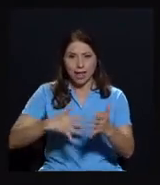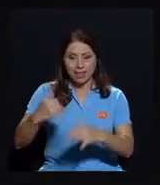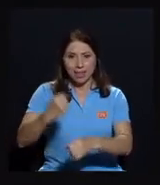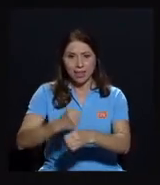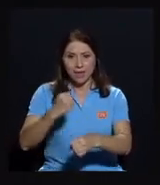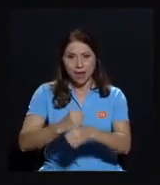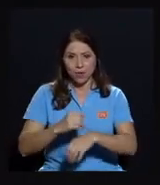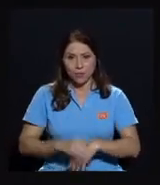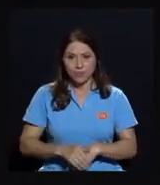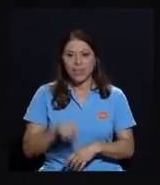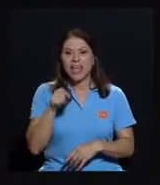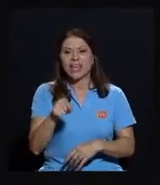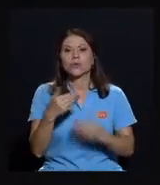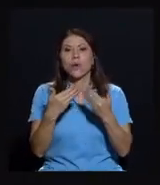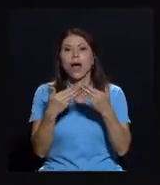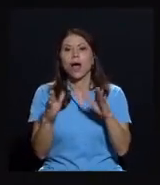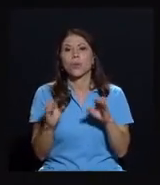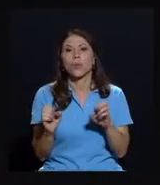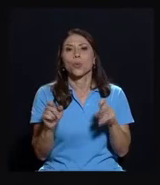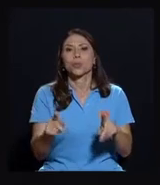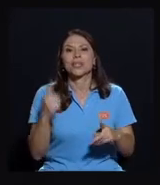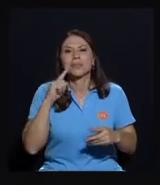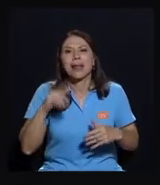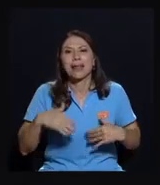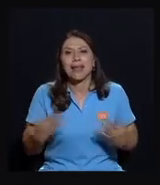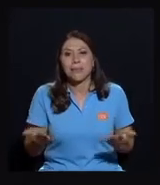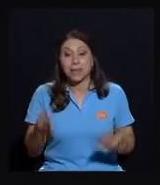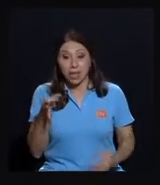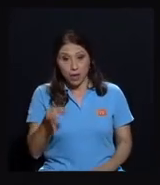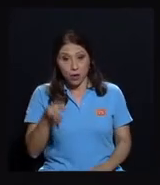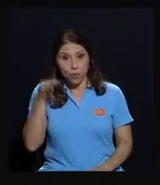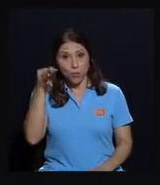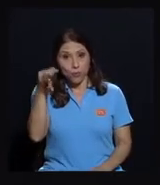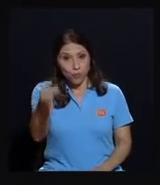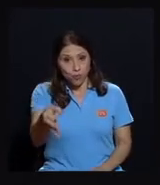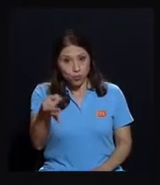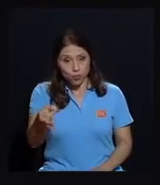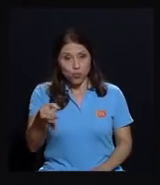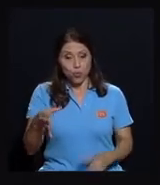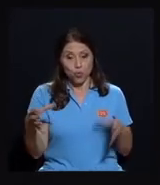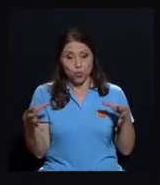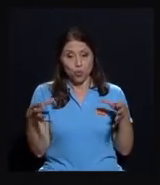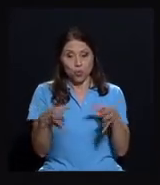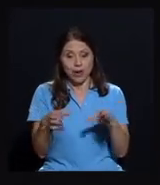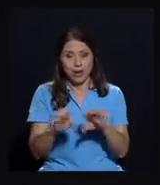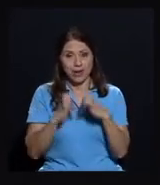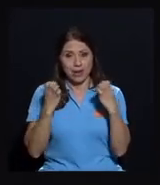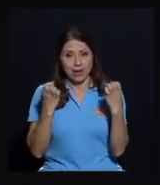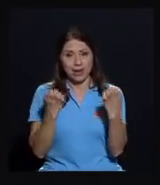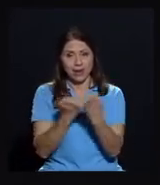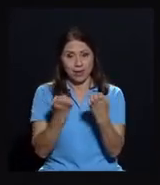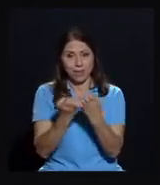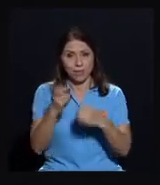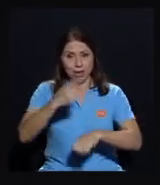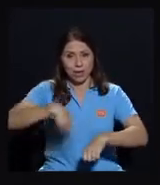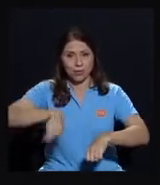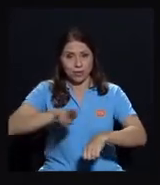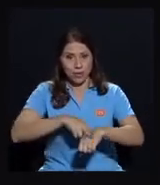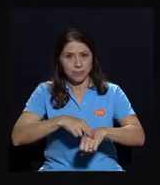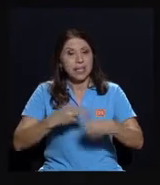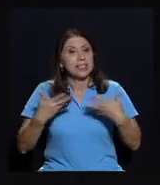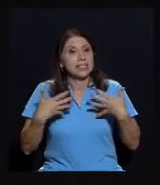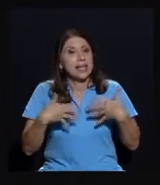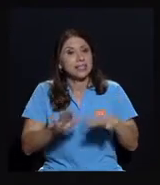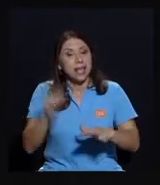abre la puerta para que en un futuro gabinete de gobierno nacional ya sea un gobierno nuestro en el cual